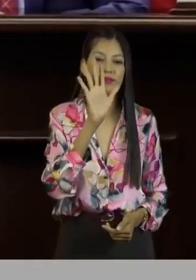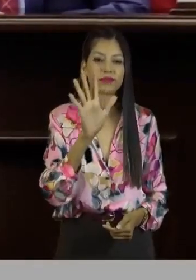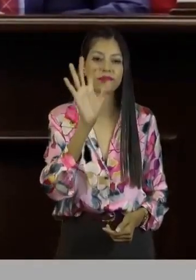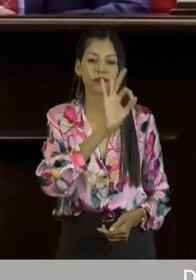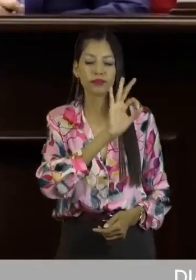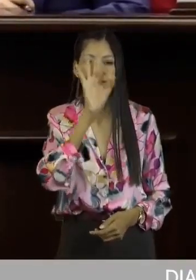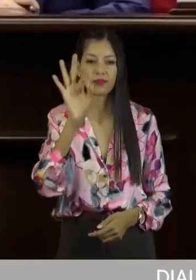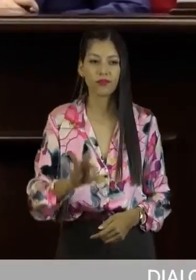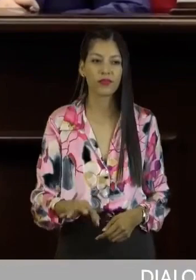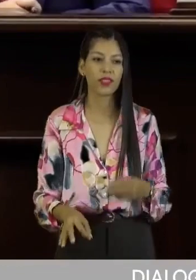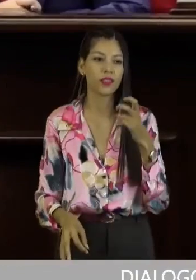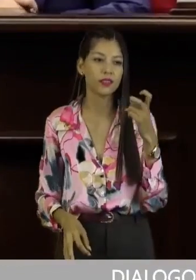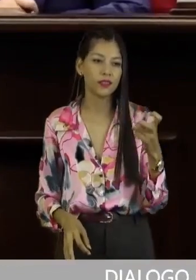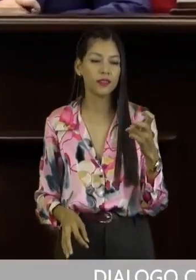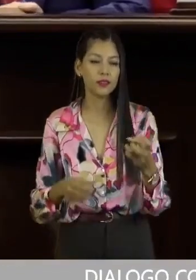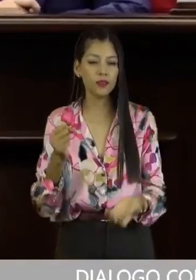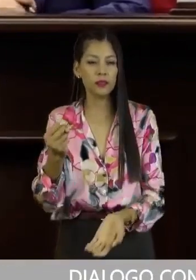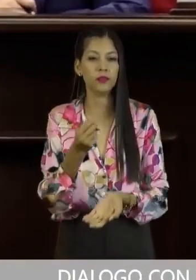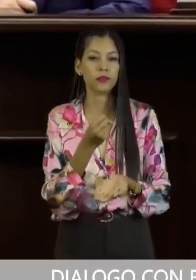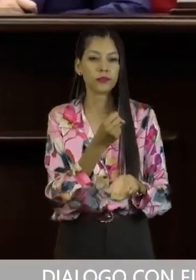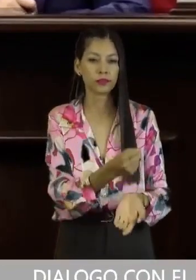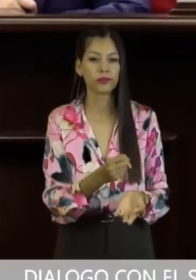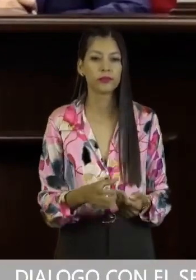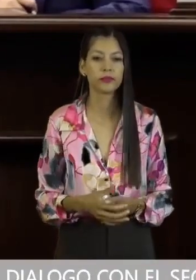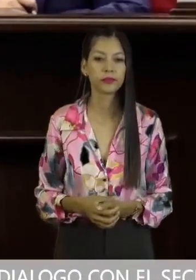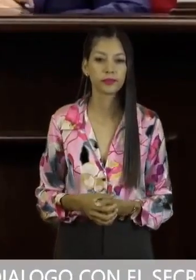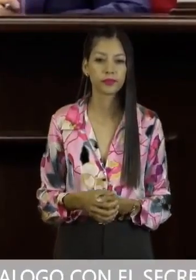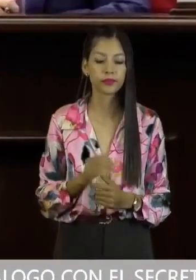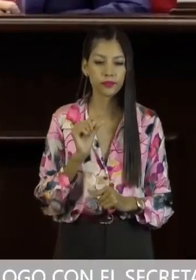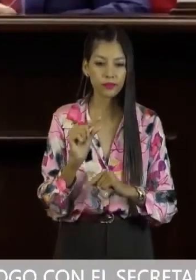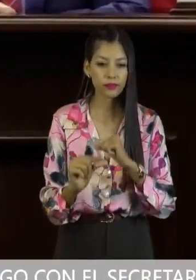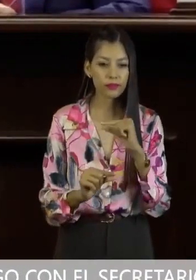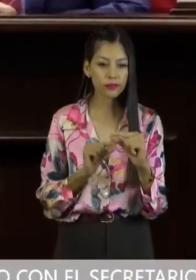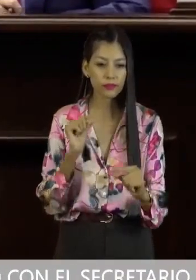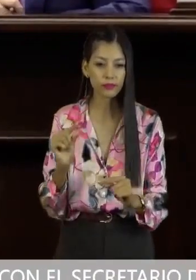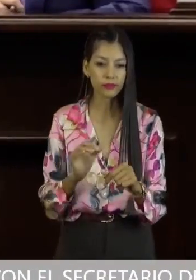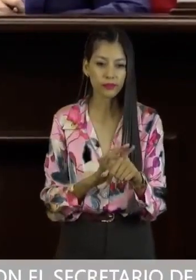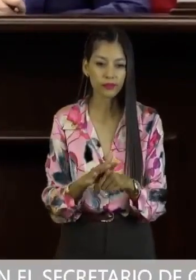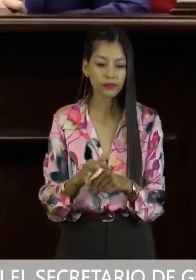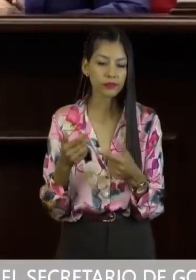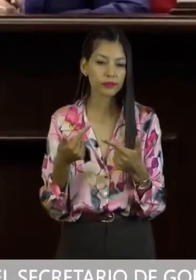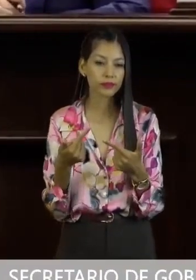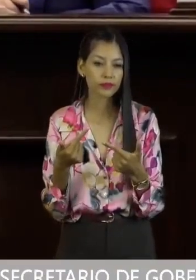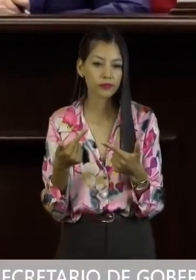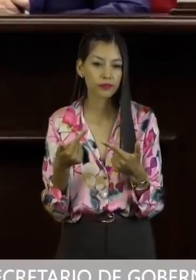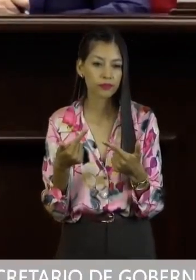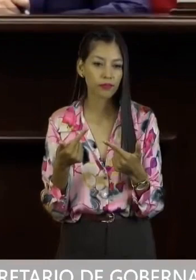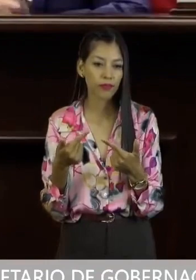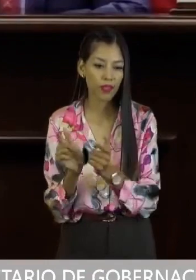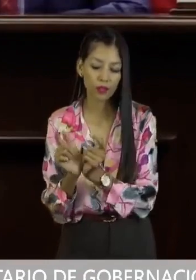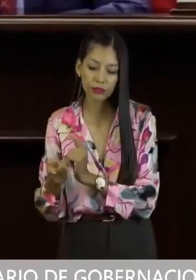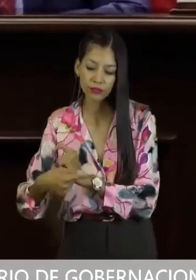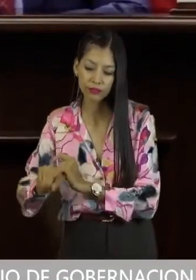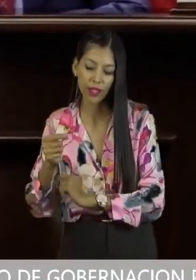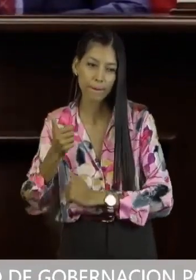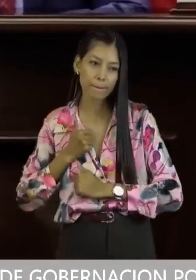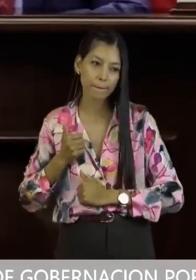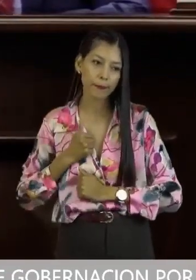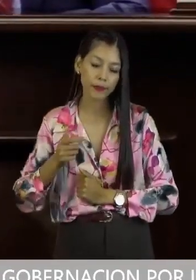45% de ese recurso va a ir de manera directa a las Fuerzas Armadas. El